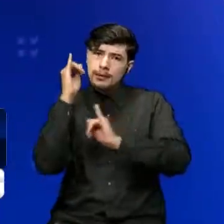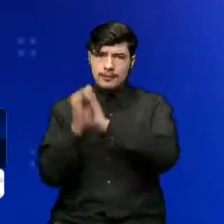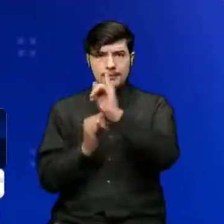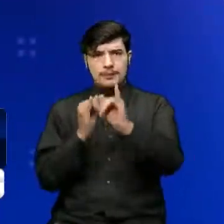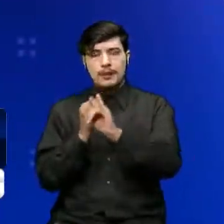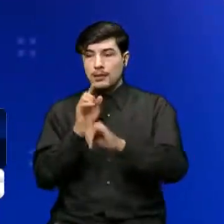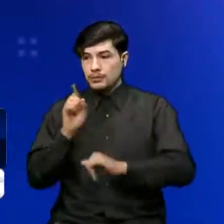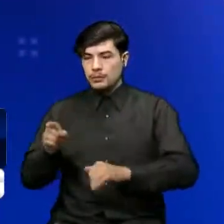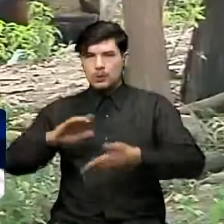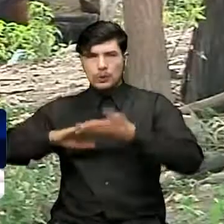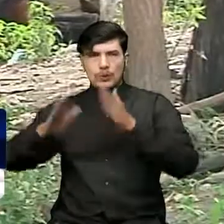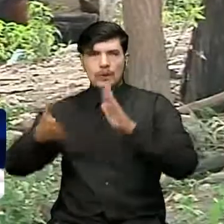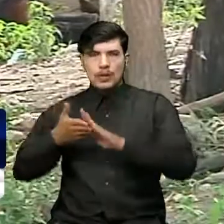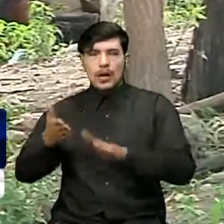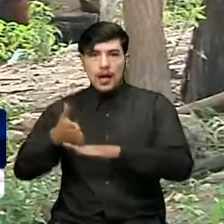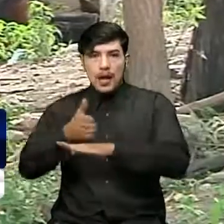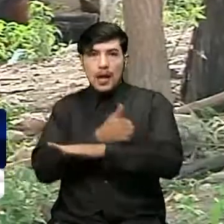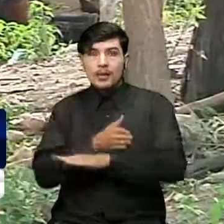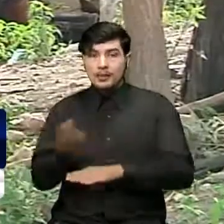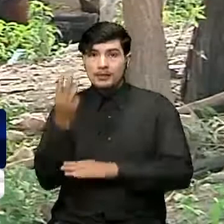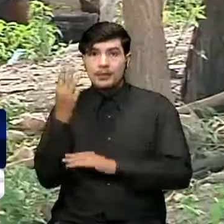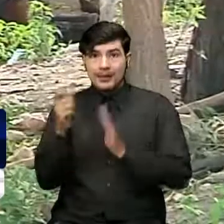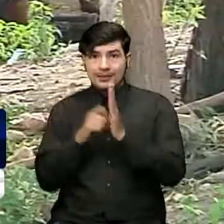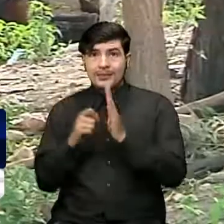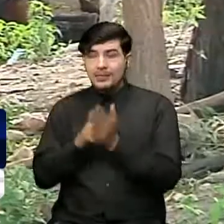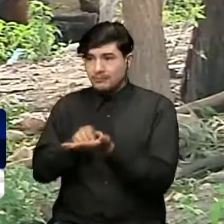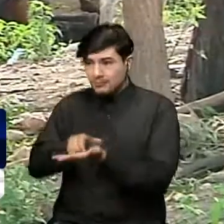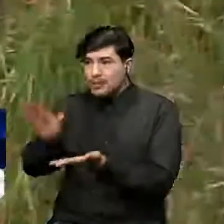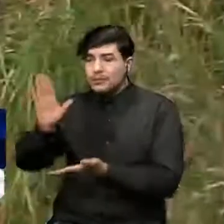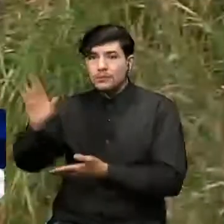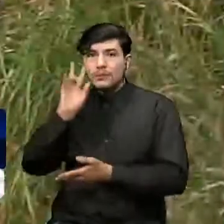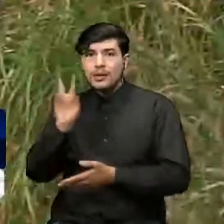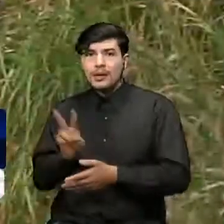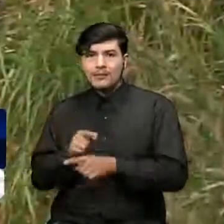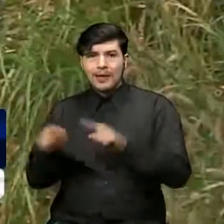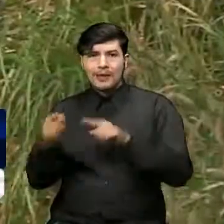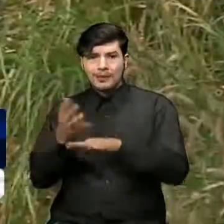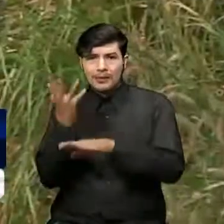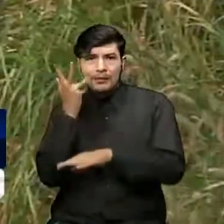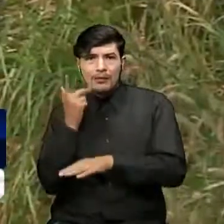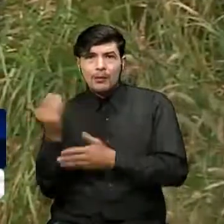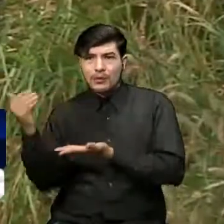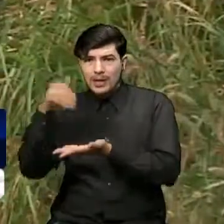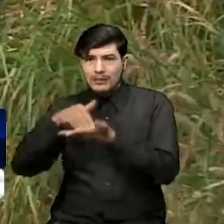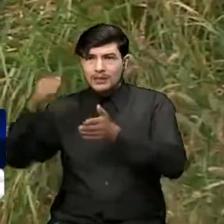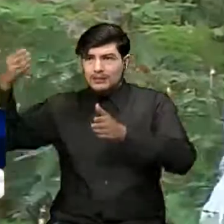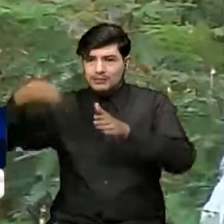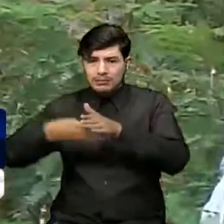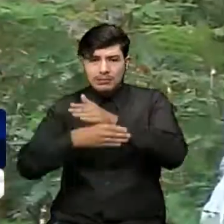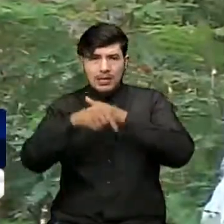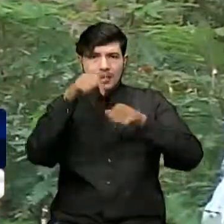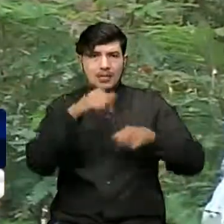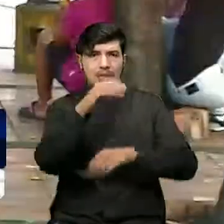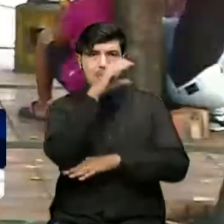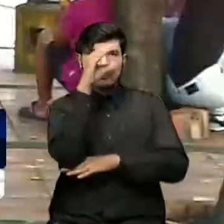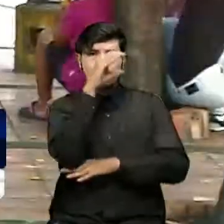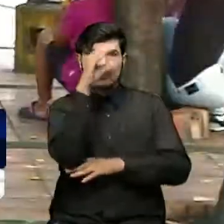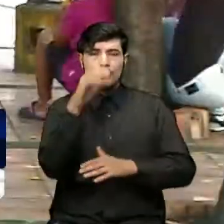esta comunidad ha sido devuelta por lo menos tres ocasiones a venezuela pero a los pocos días vuelven a llegar a territorio colombiano